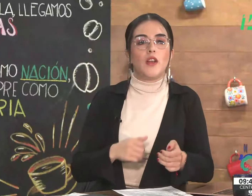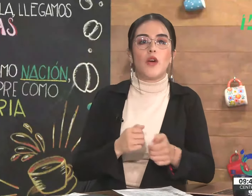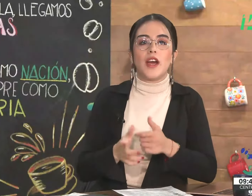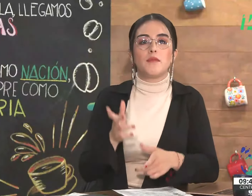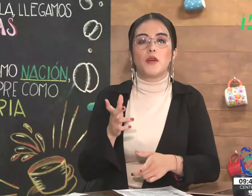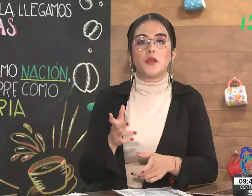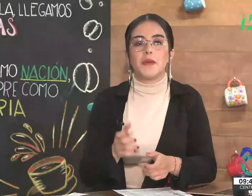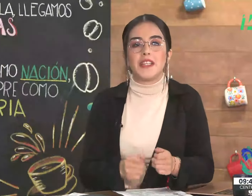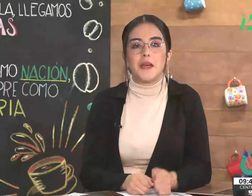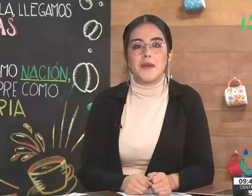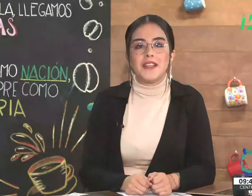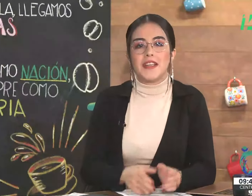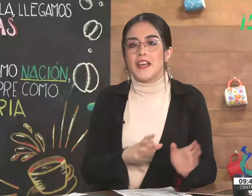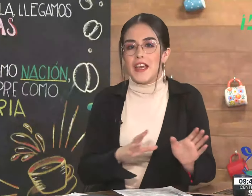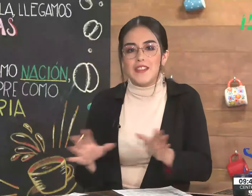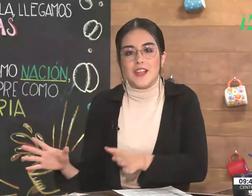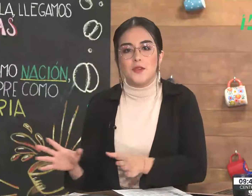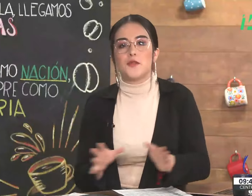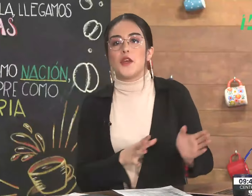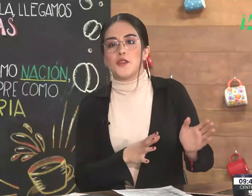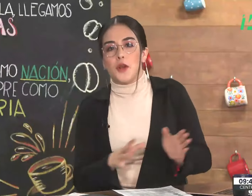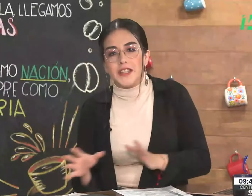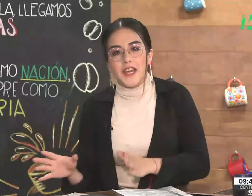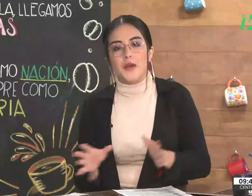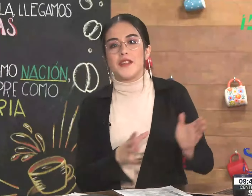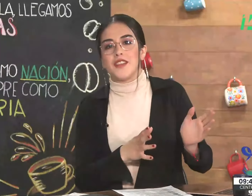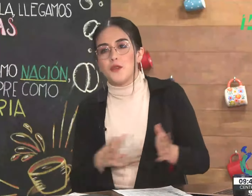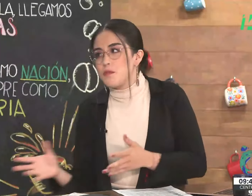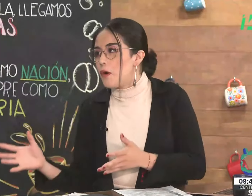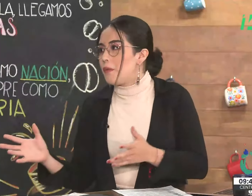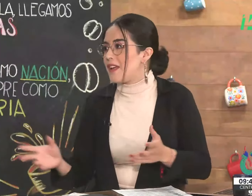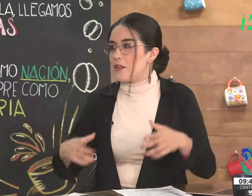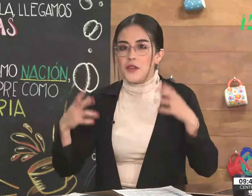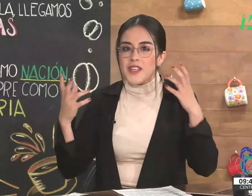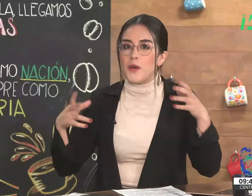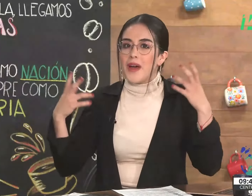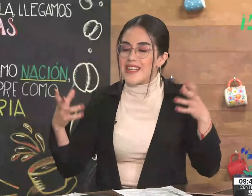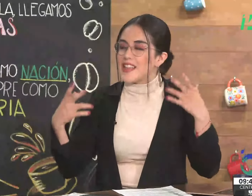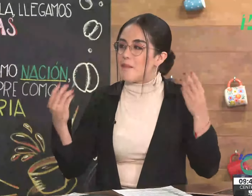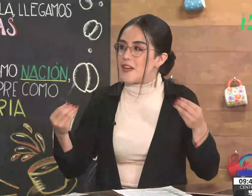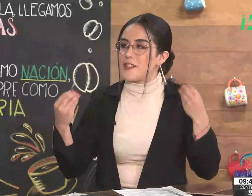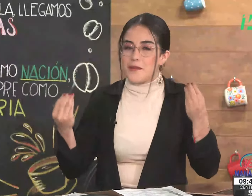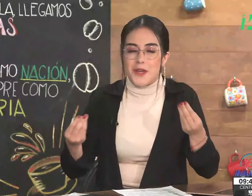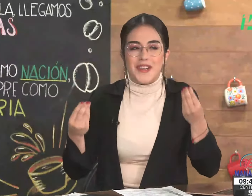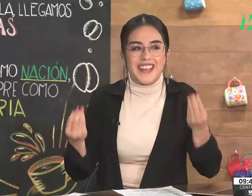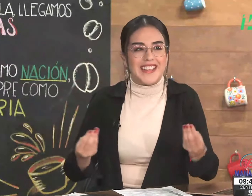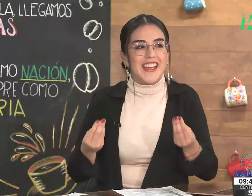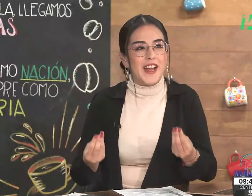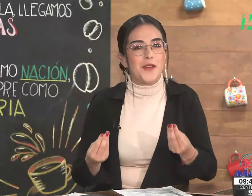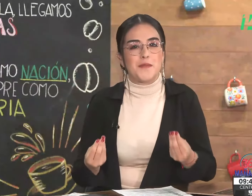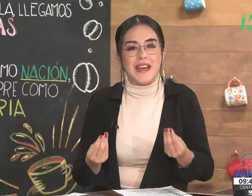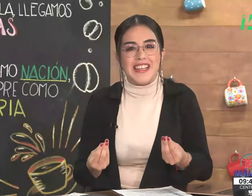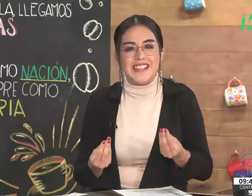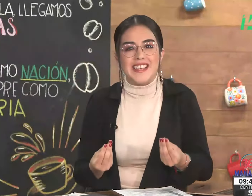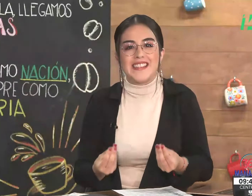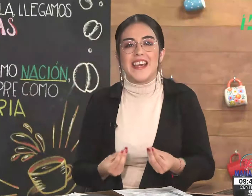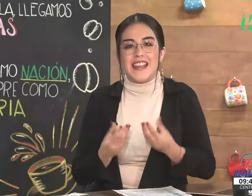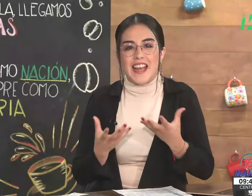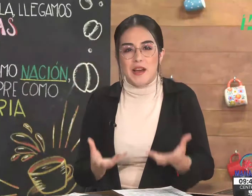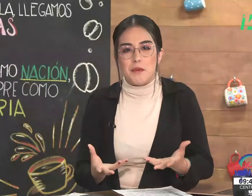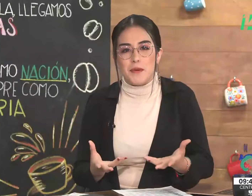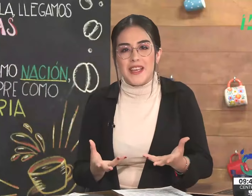Facebook lo cambio automáticamente estatus soltero estatus pobre No sé cuál es la percepción que tengan los